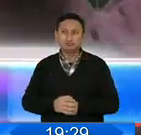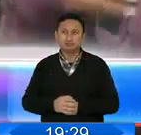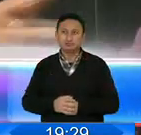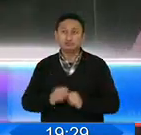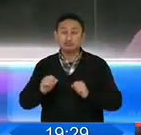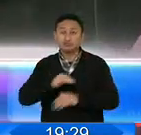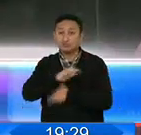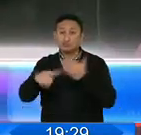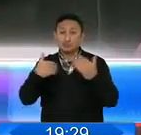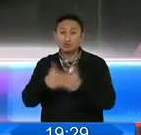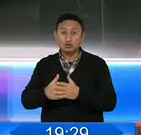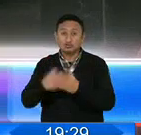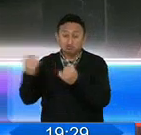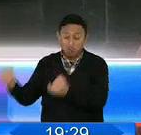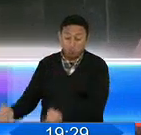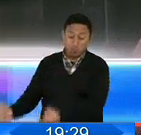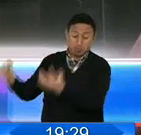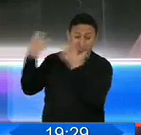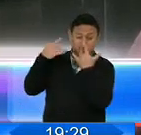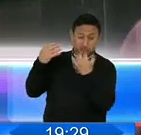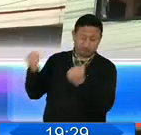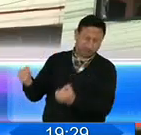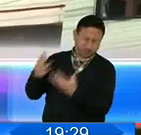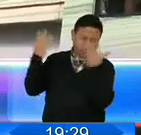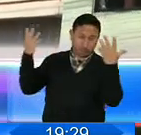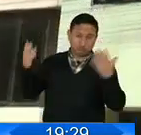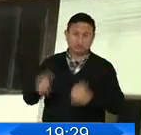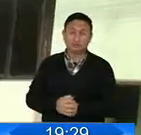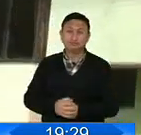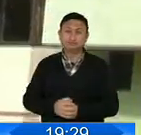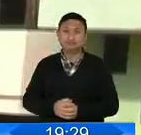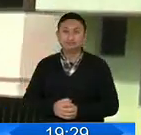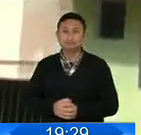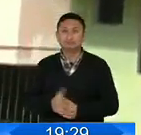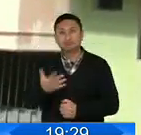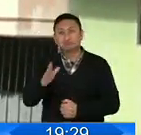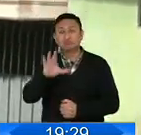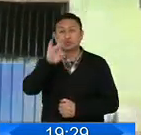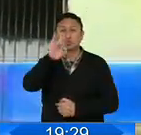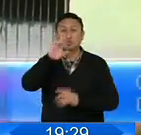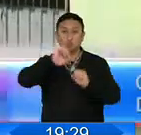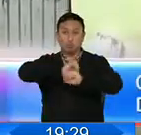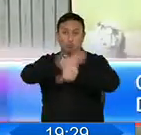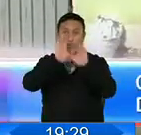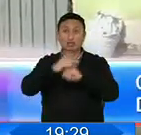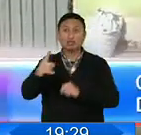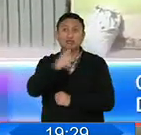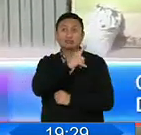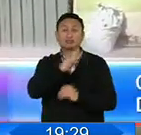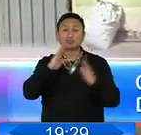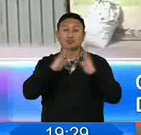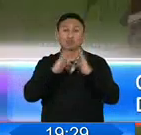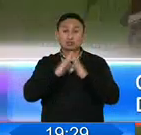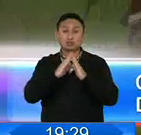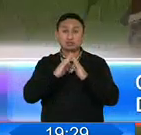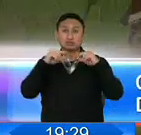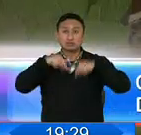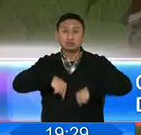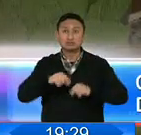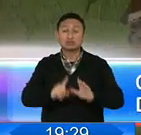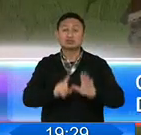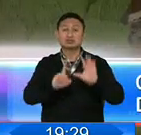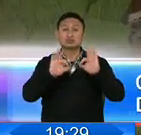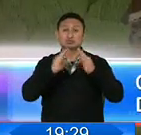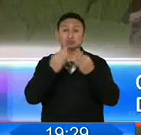todos los vidrios se vinieron encima de nosotros. Ocurrió cerca de las 8 de la mañana en esta vivienda, en la que habitan 6